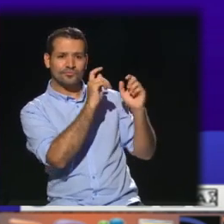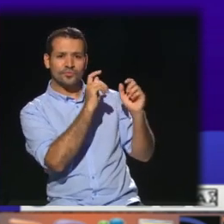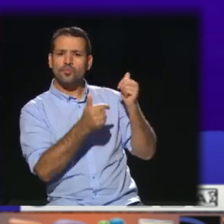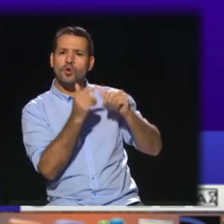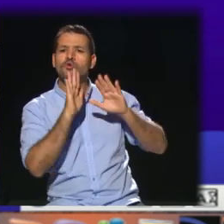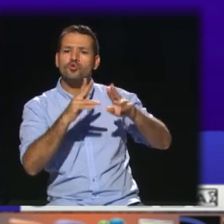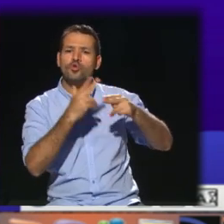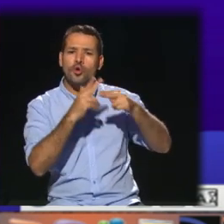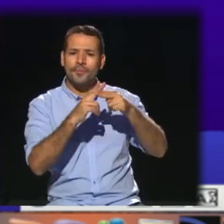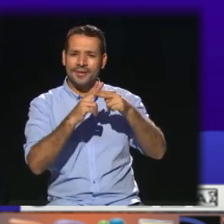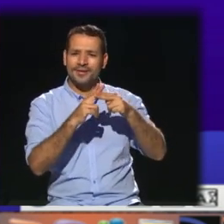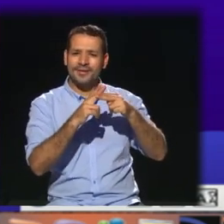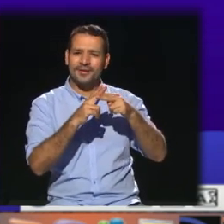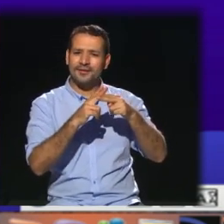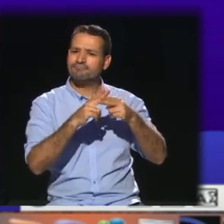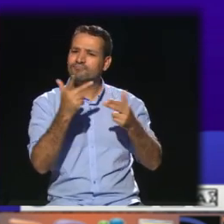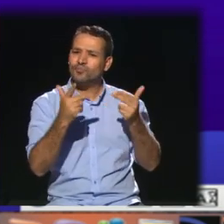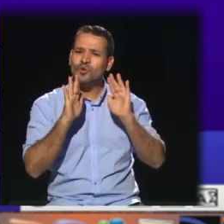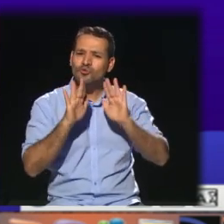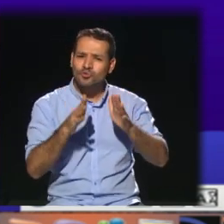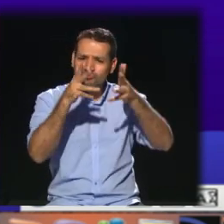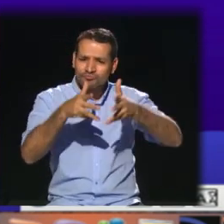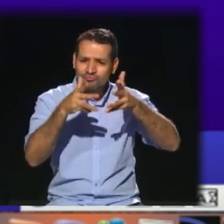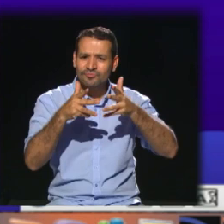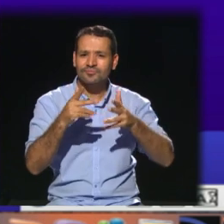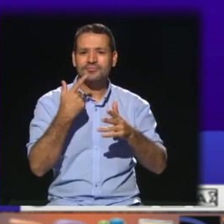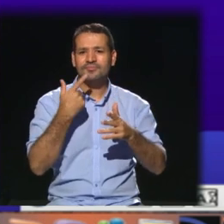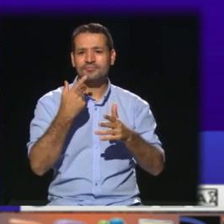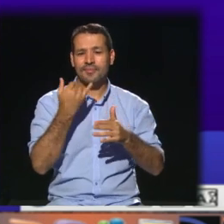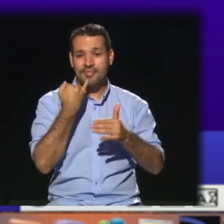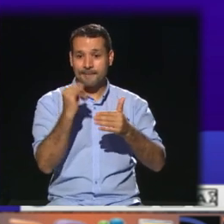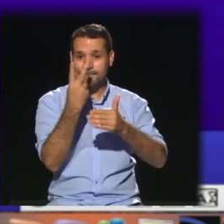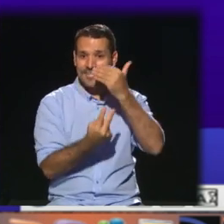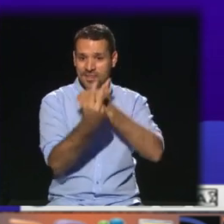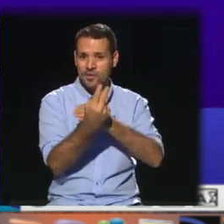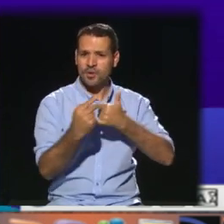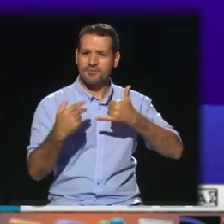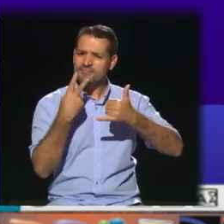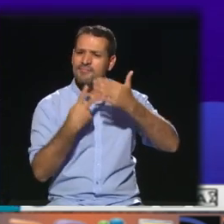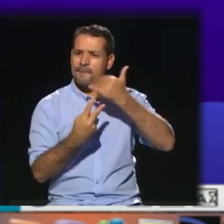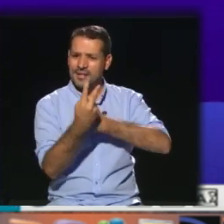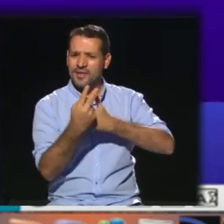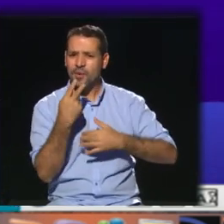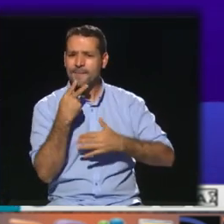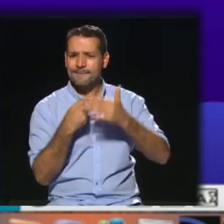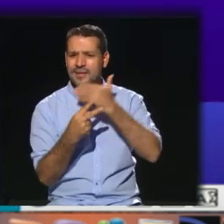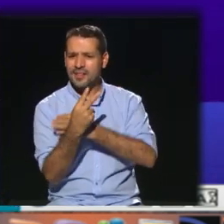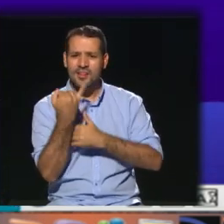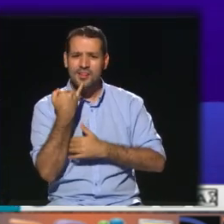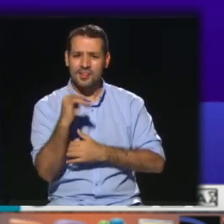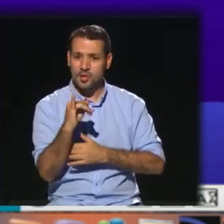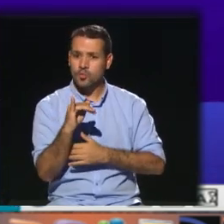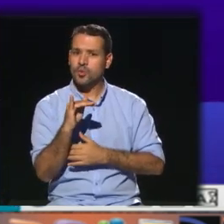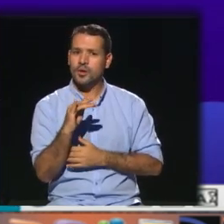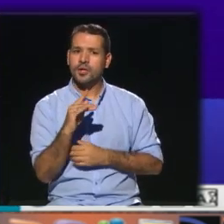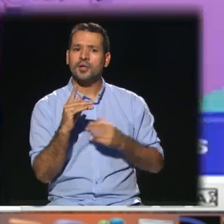Semilla Bilingüe, la encuentran en la página de medellin.edu.co como Semilla Bilingüe, y ahí encuentran básicamente dos